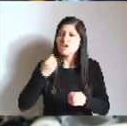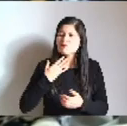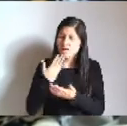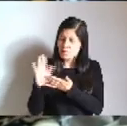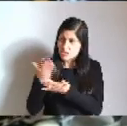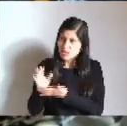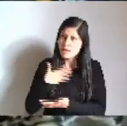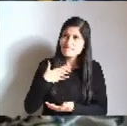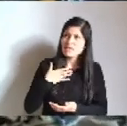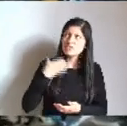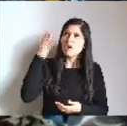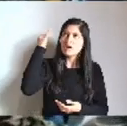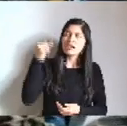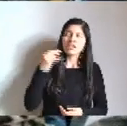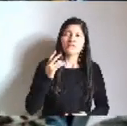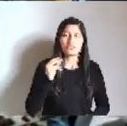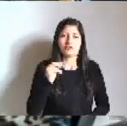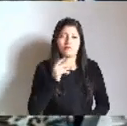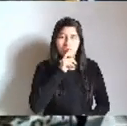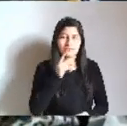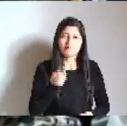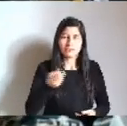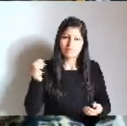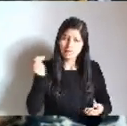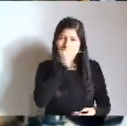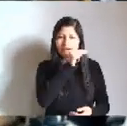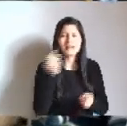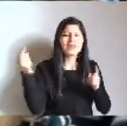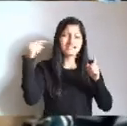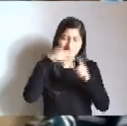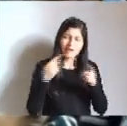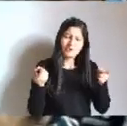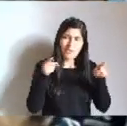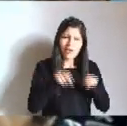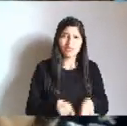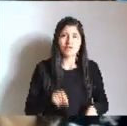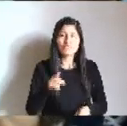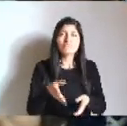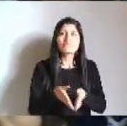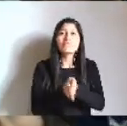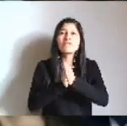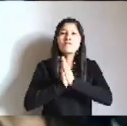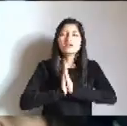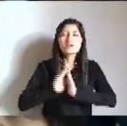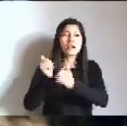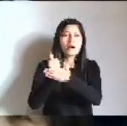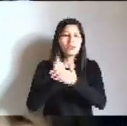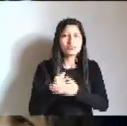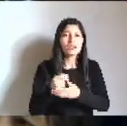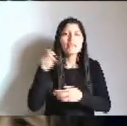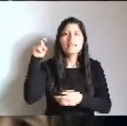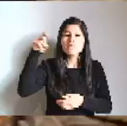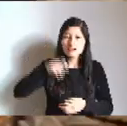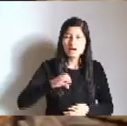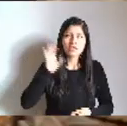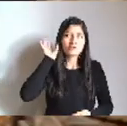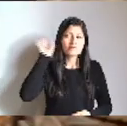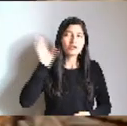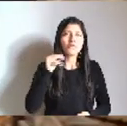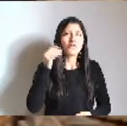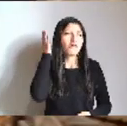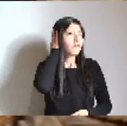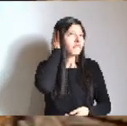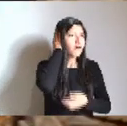el lamento del profeta. ¿Hasta cuándo, Señor, pediré auxilio sin que tú escuches? Y es